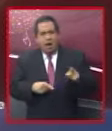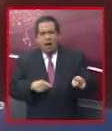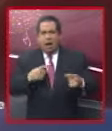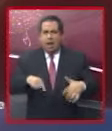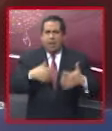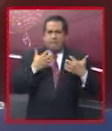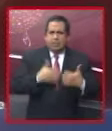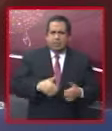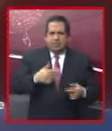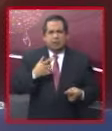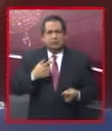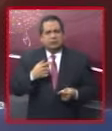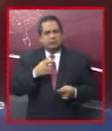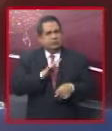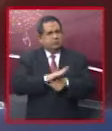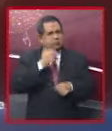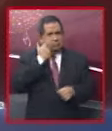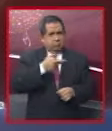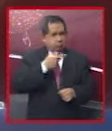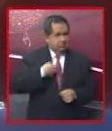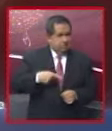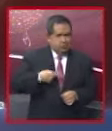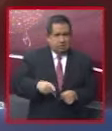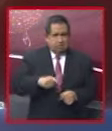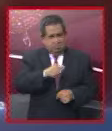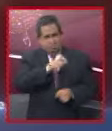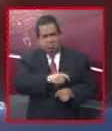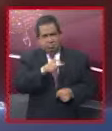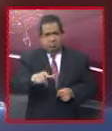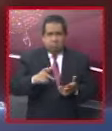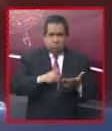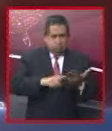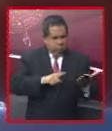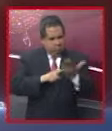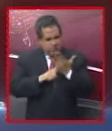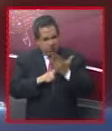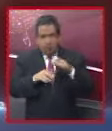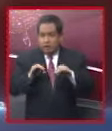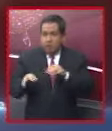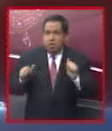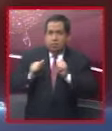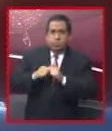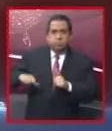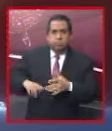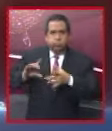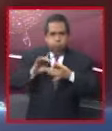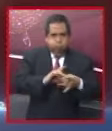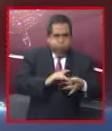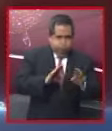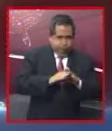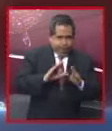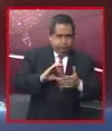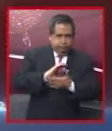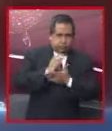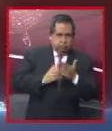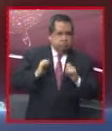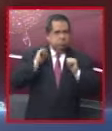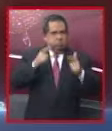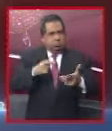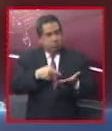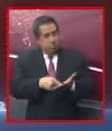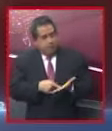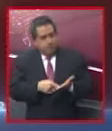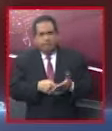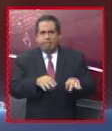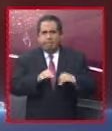fiscal y de interés a cualquier persona física o moral que reciba y ejerza recursos públicos o contrate bajo cualquier modalidad